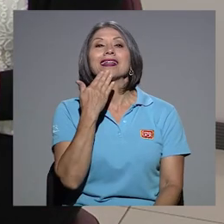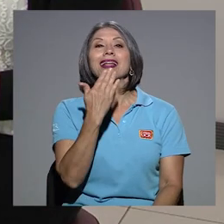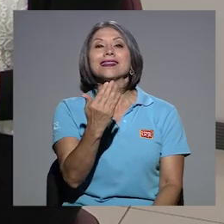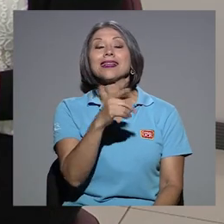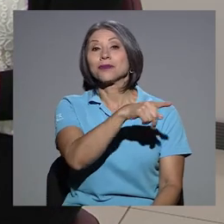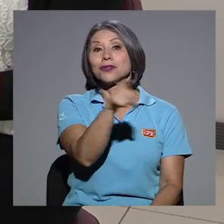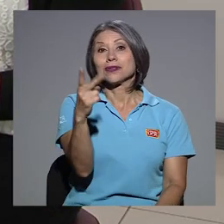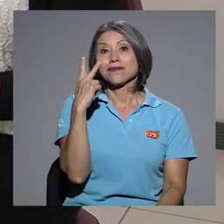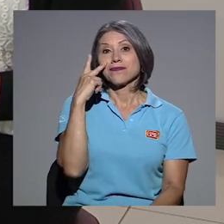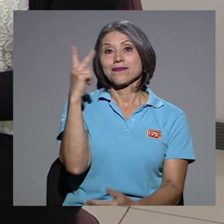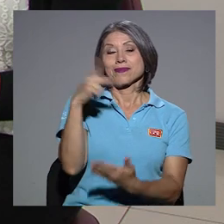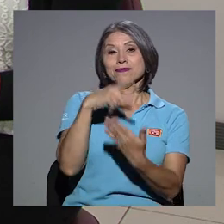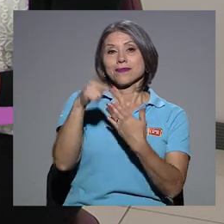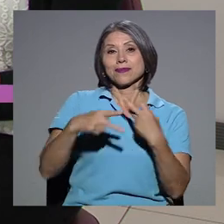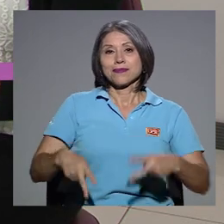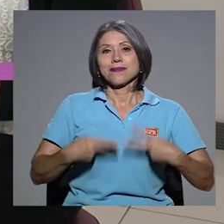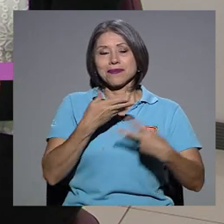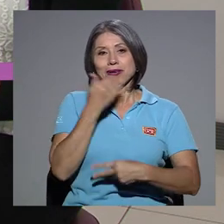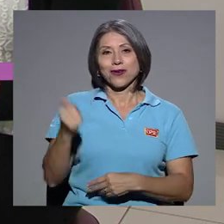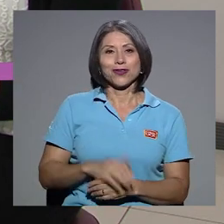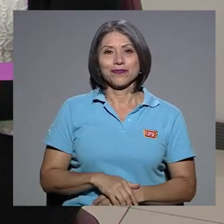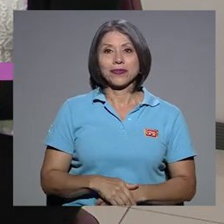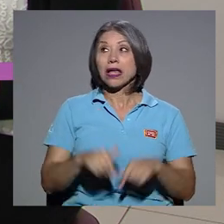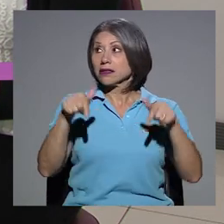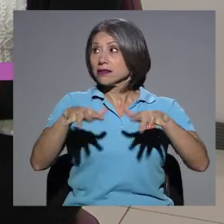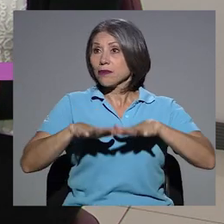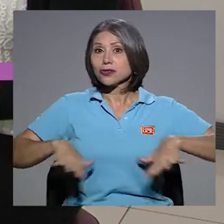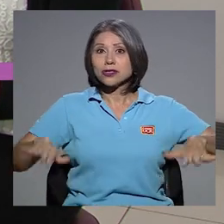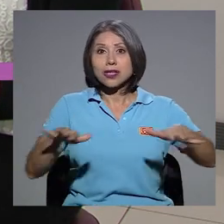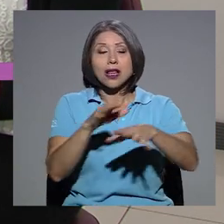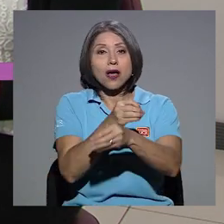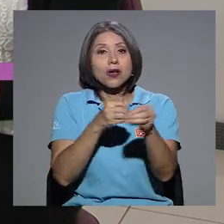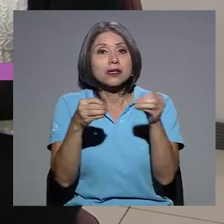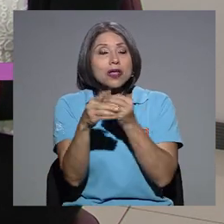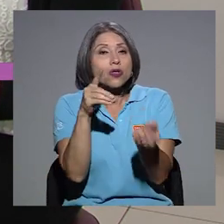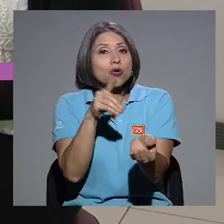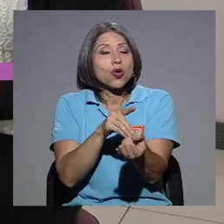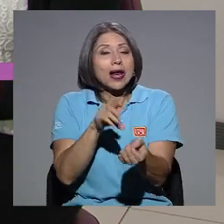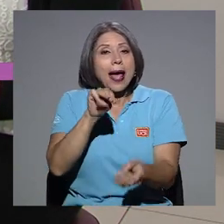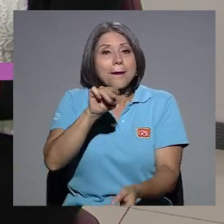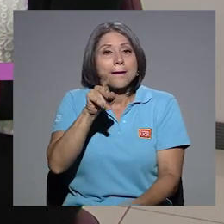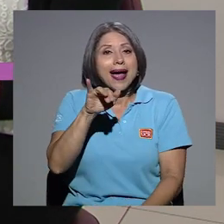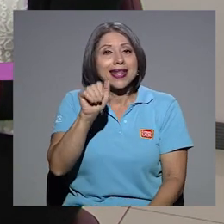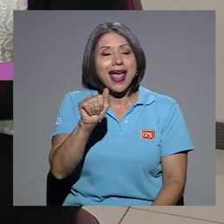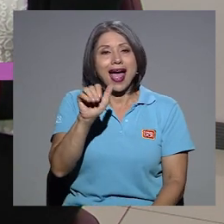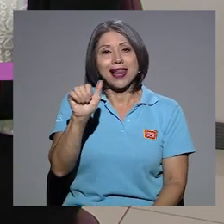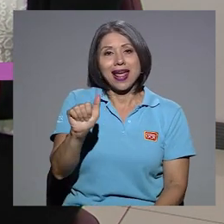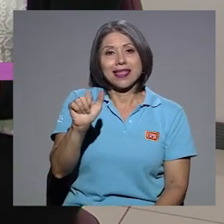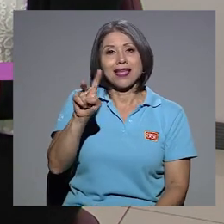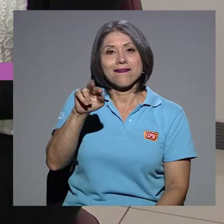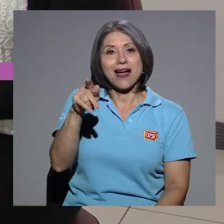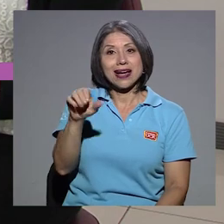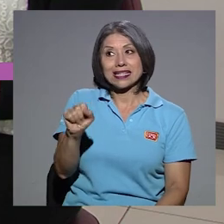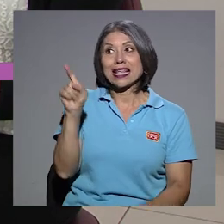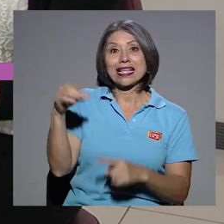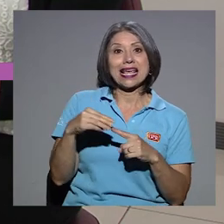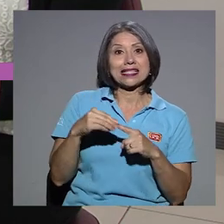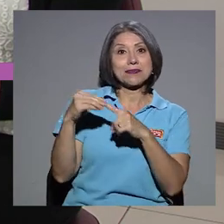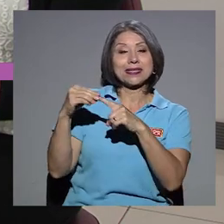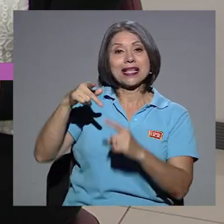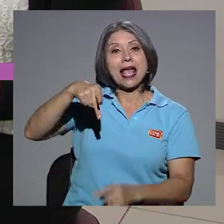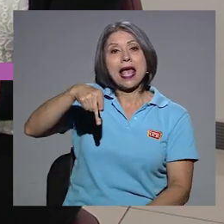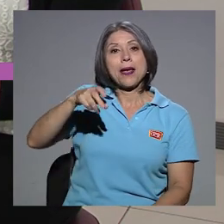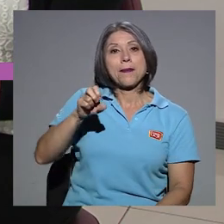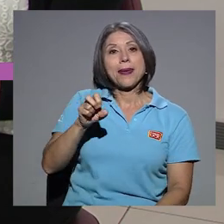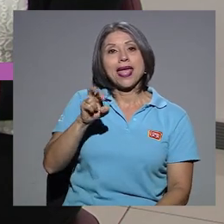Gracias por estar en sintonía de Vivir Mejor. Estamos en el consultorio de la doctora María Alejandra Vargas. Ella es especialista en